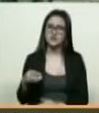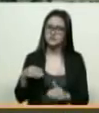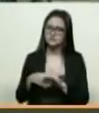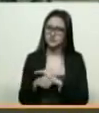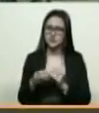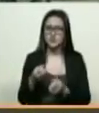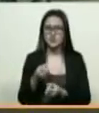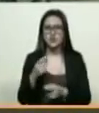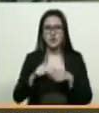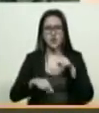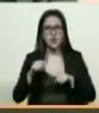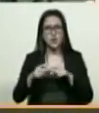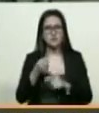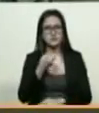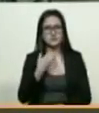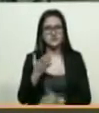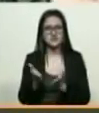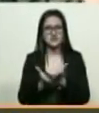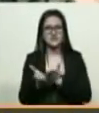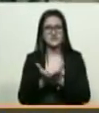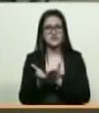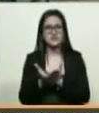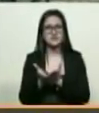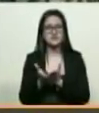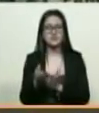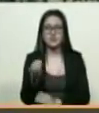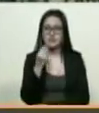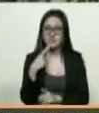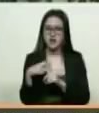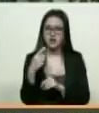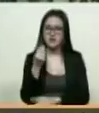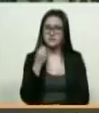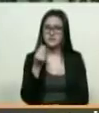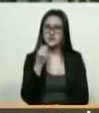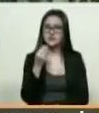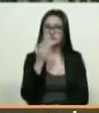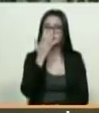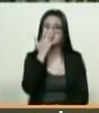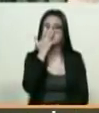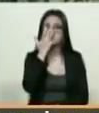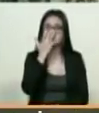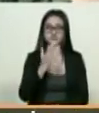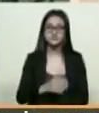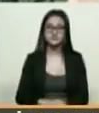a los bienes, a los servicios, a sus alimentos,